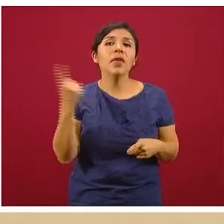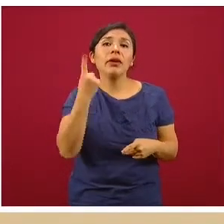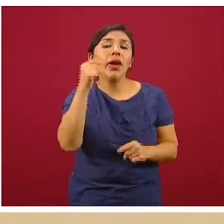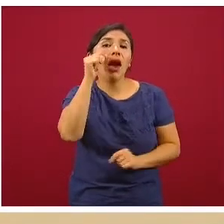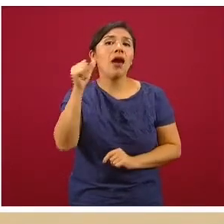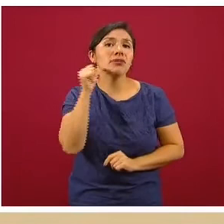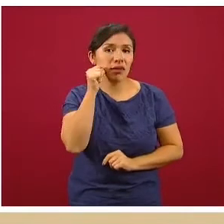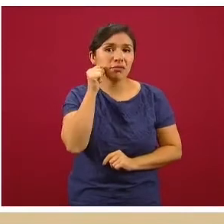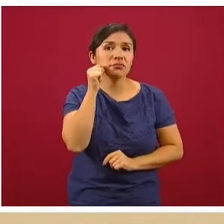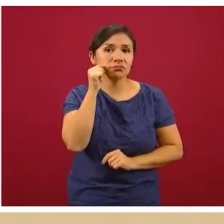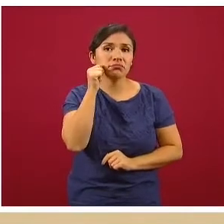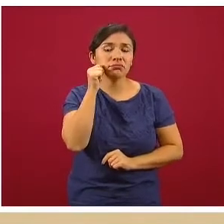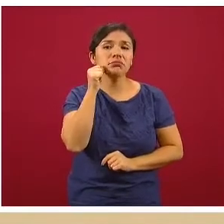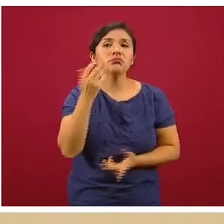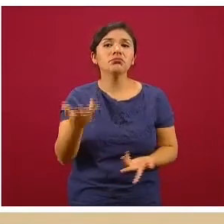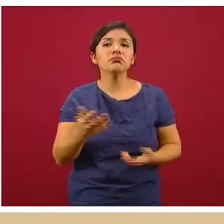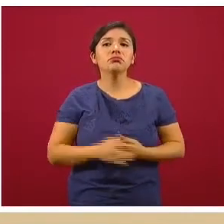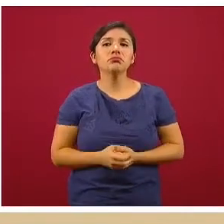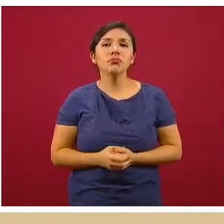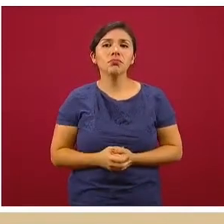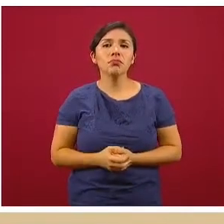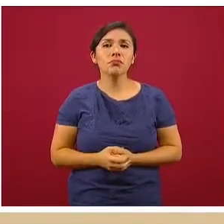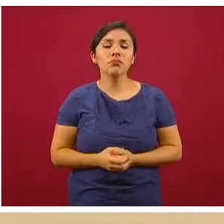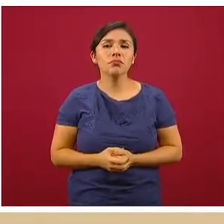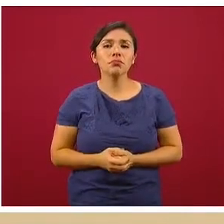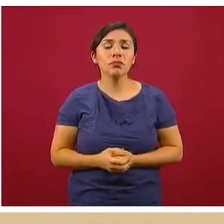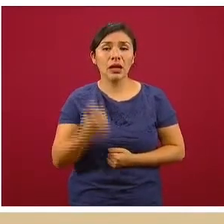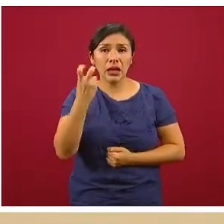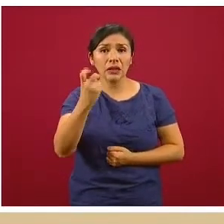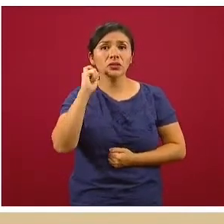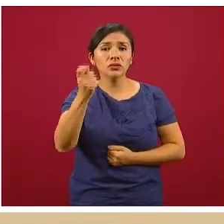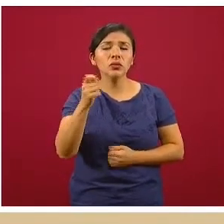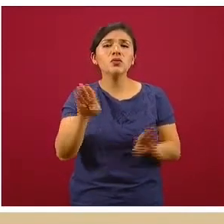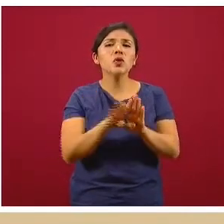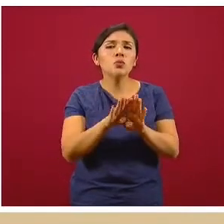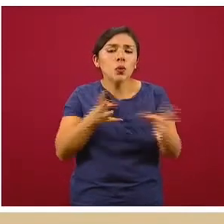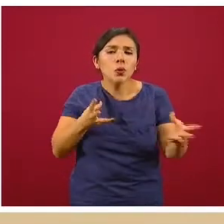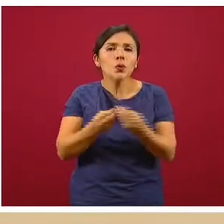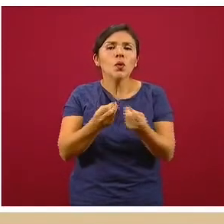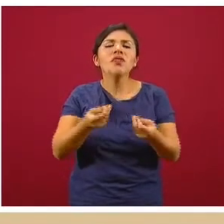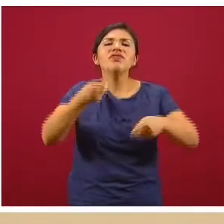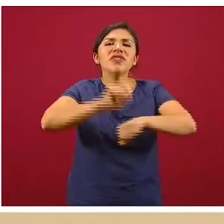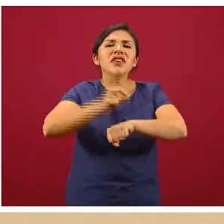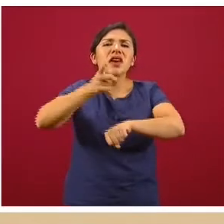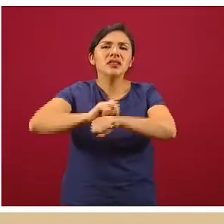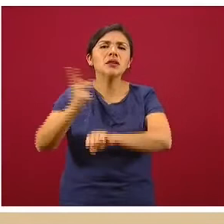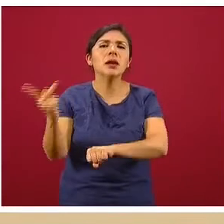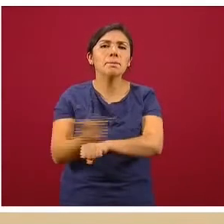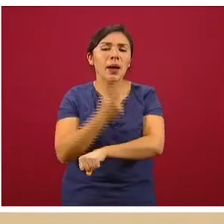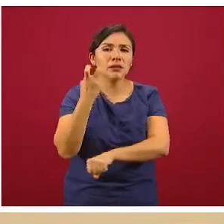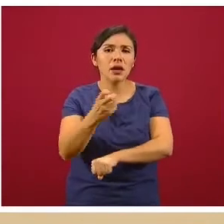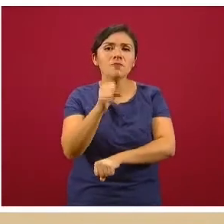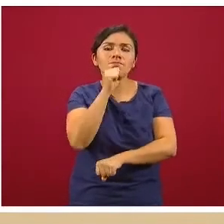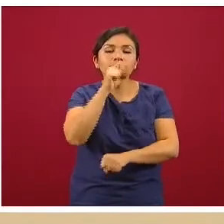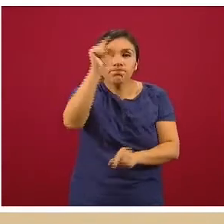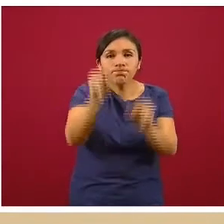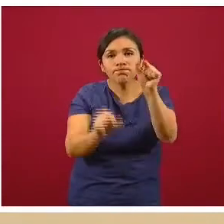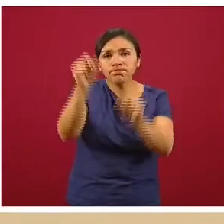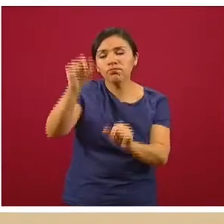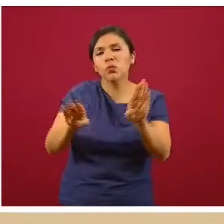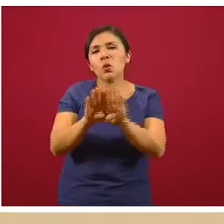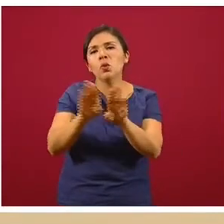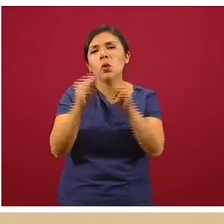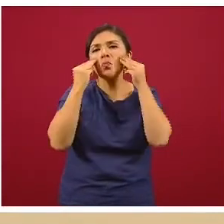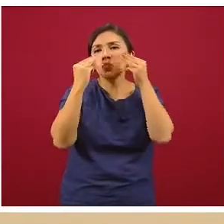al día de ayer, y en realidad corresponde a varios días de ocurrencia, que se distribuyen como se ha